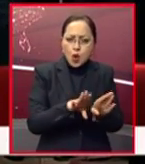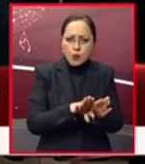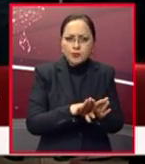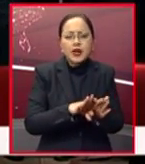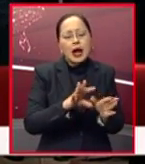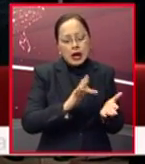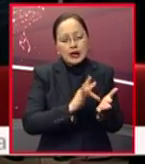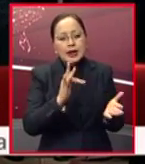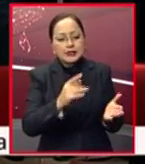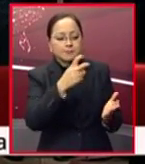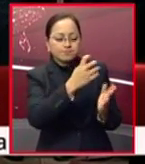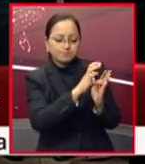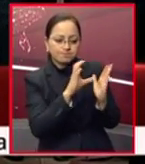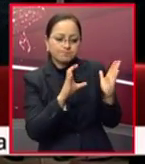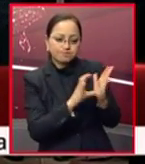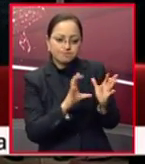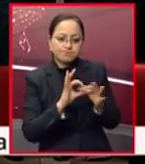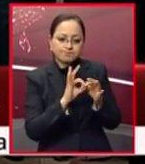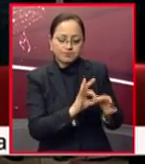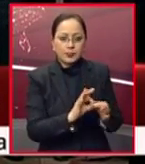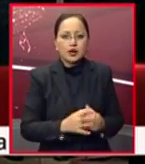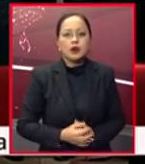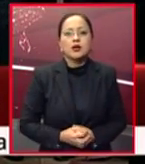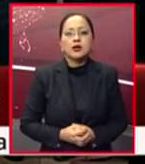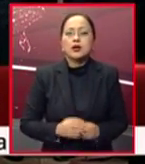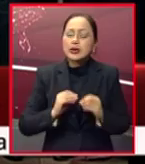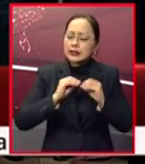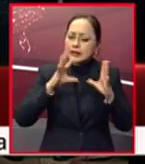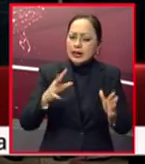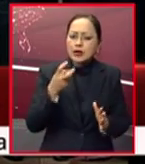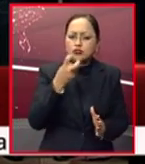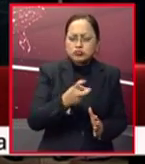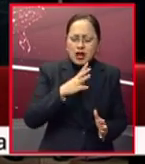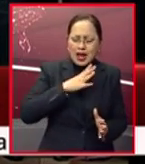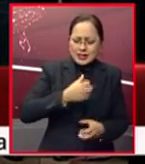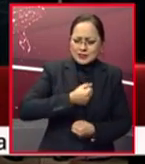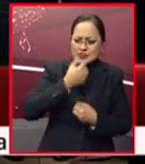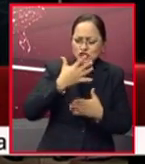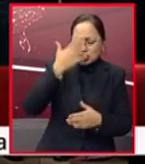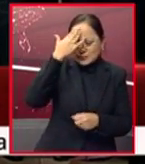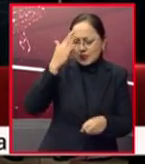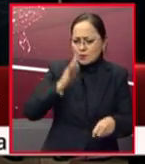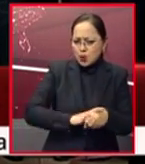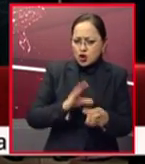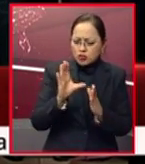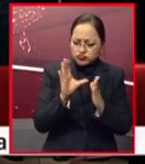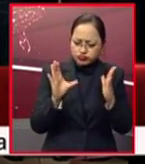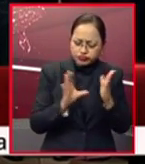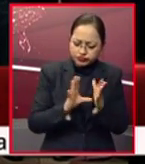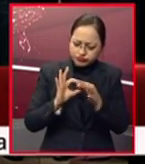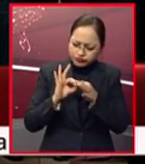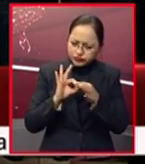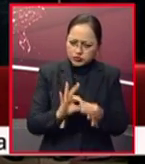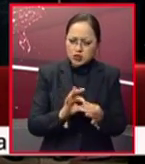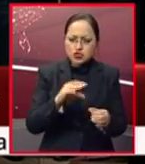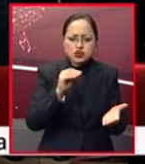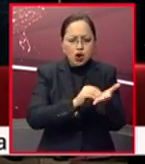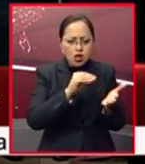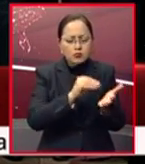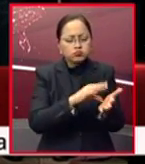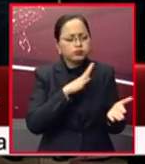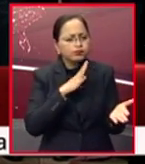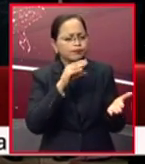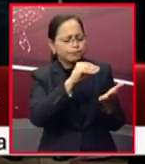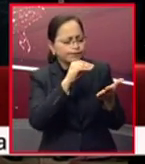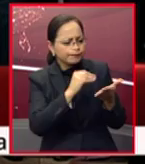La Constitución, por supuesto, que consigna expresiones del pasado, pero la Constitución tiene